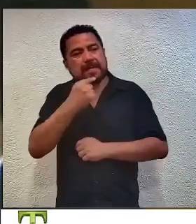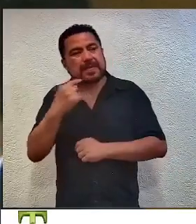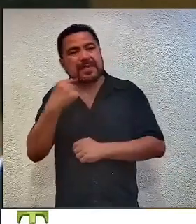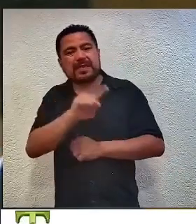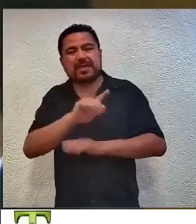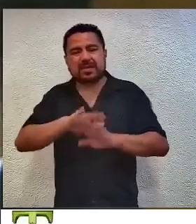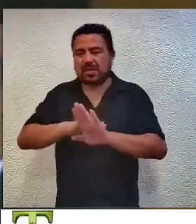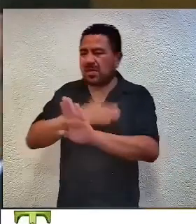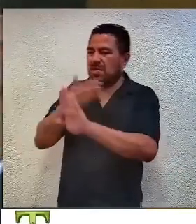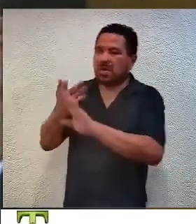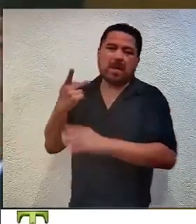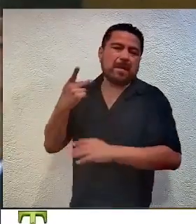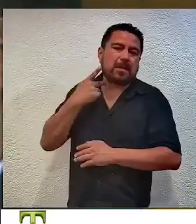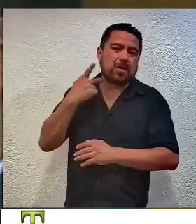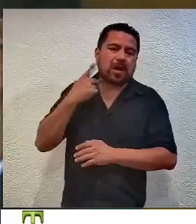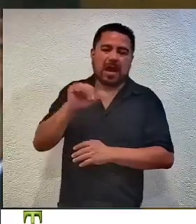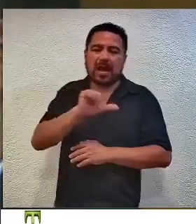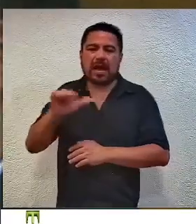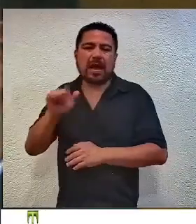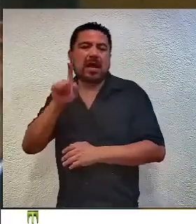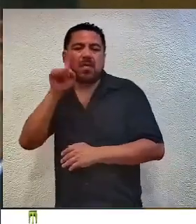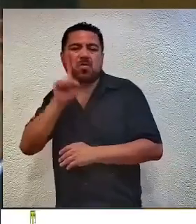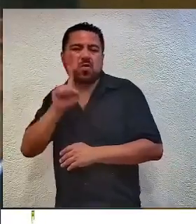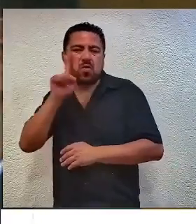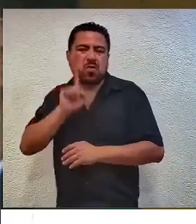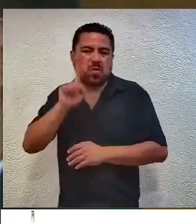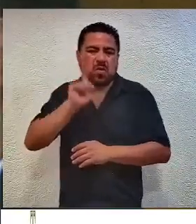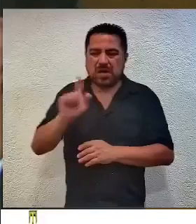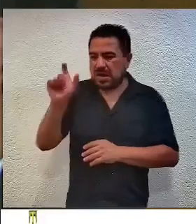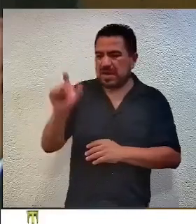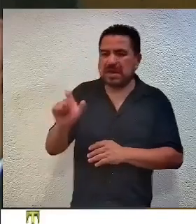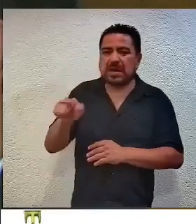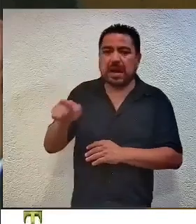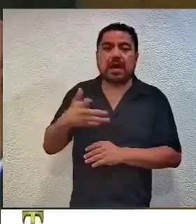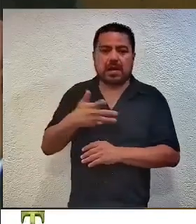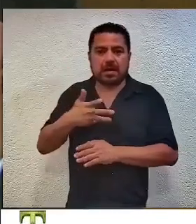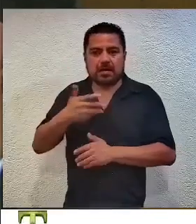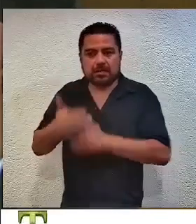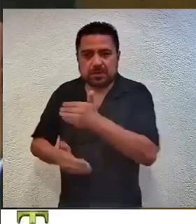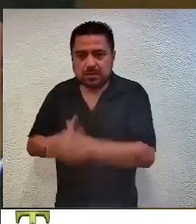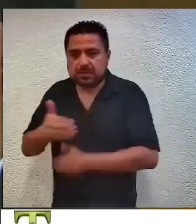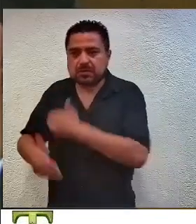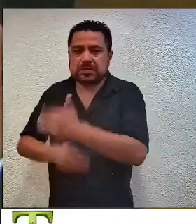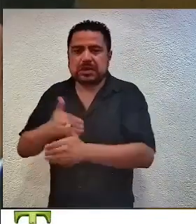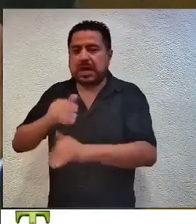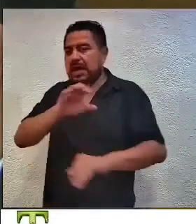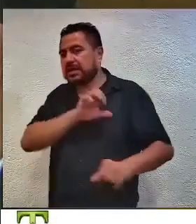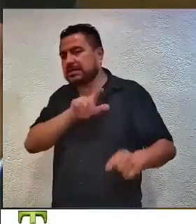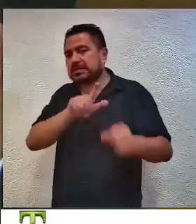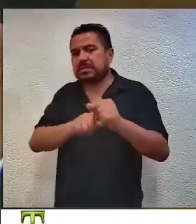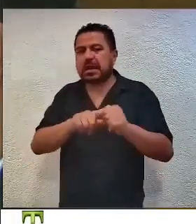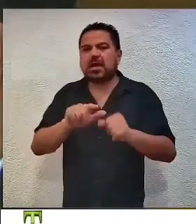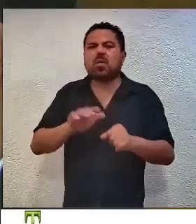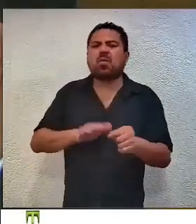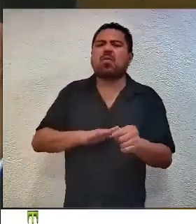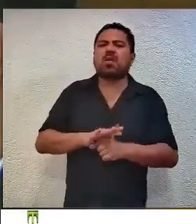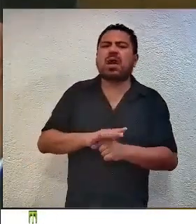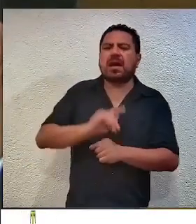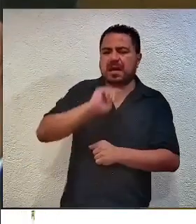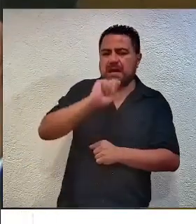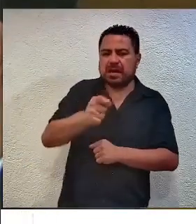la violencia política contra las mujeres en razón de género, habrá un procedimiento especial en el que